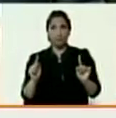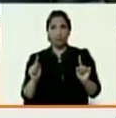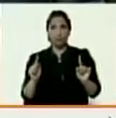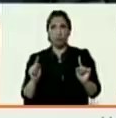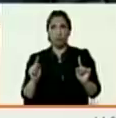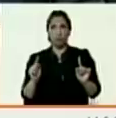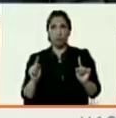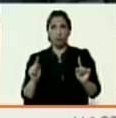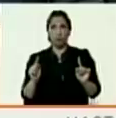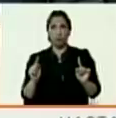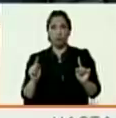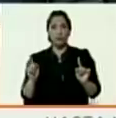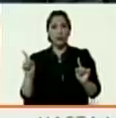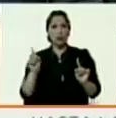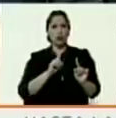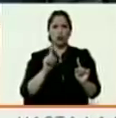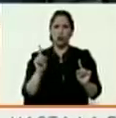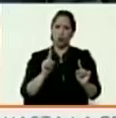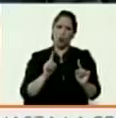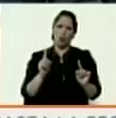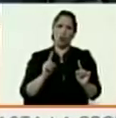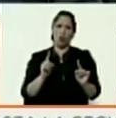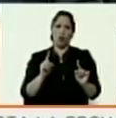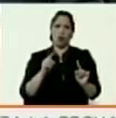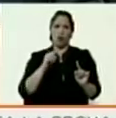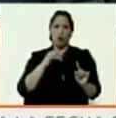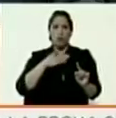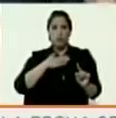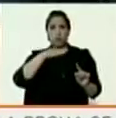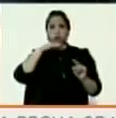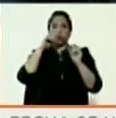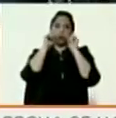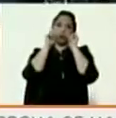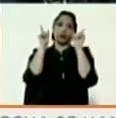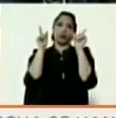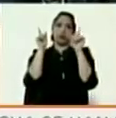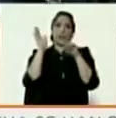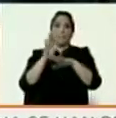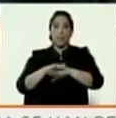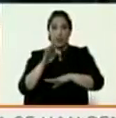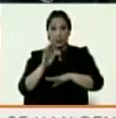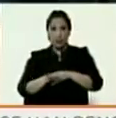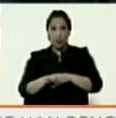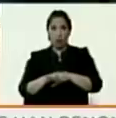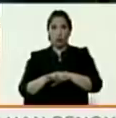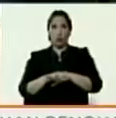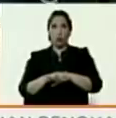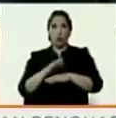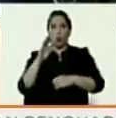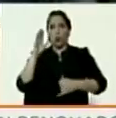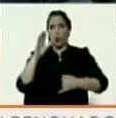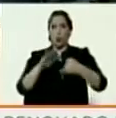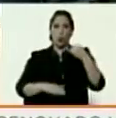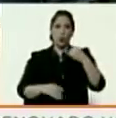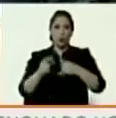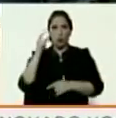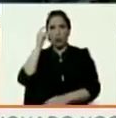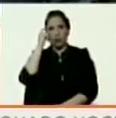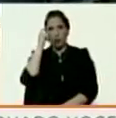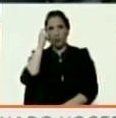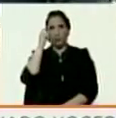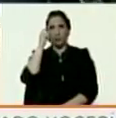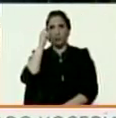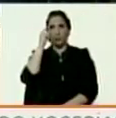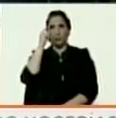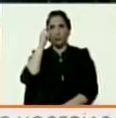si no cabíamos en el asombro, lo que ha pasado en los últimos días